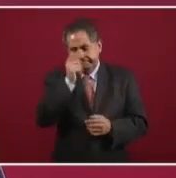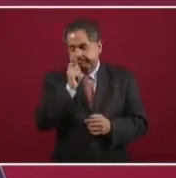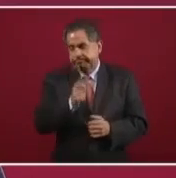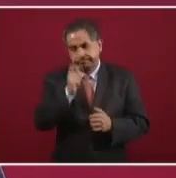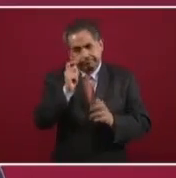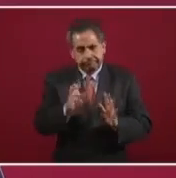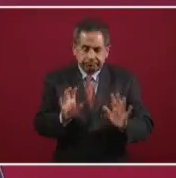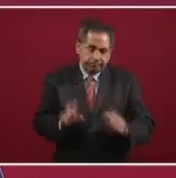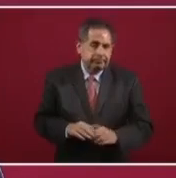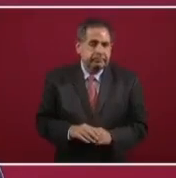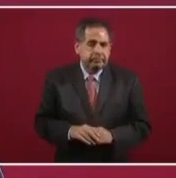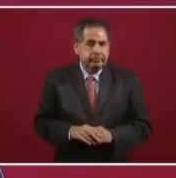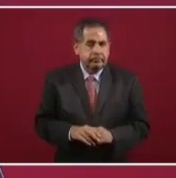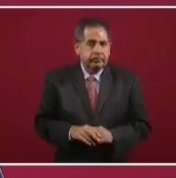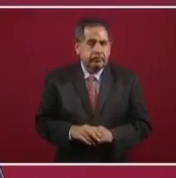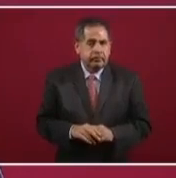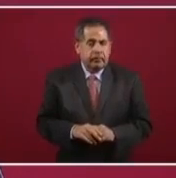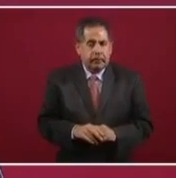y